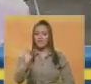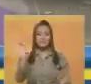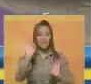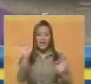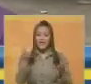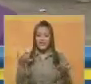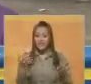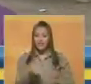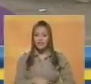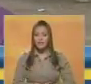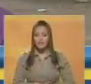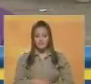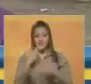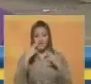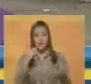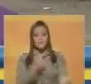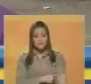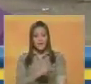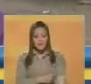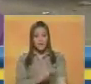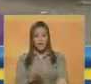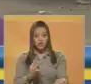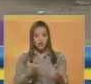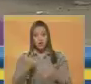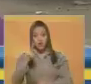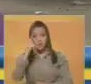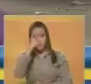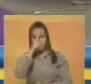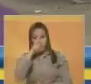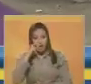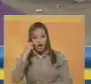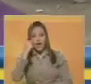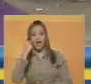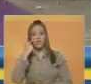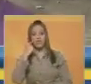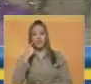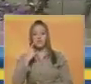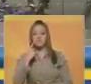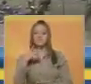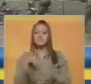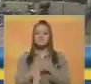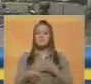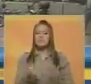nada. Ustedes ven que mi hermano está golpeado, le ven el ojo morado. ¿Y quién responde eso?